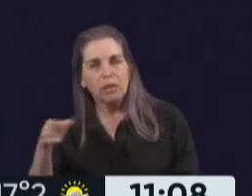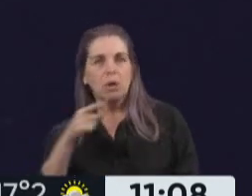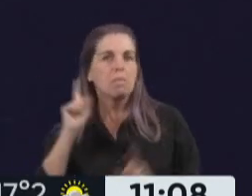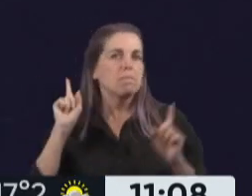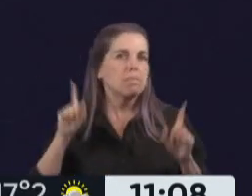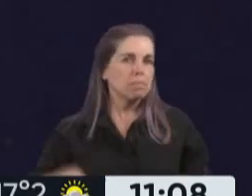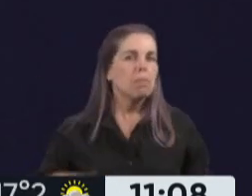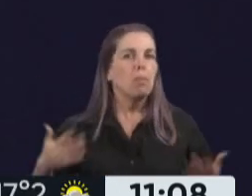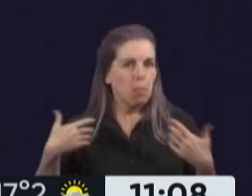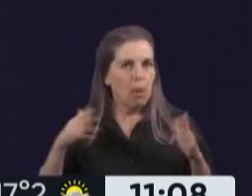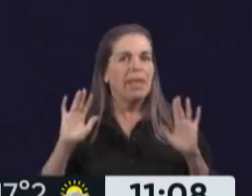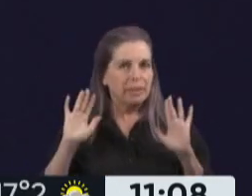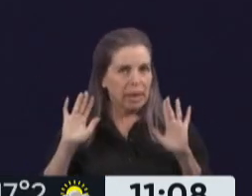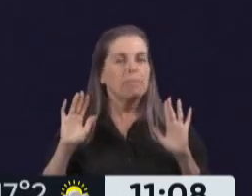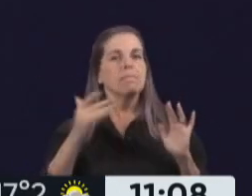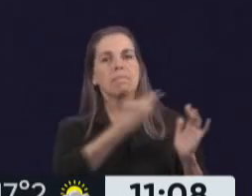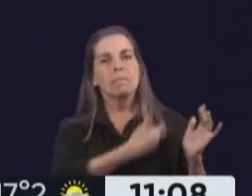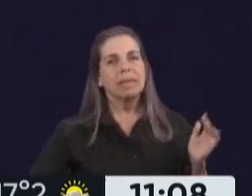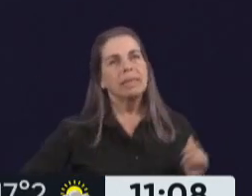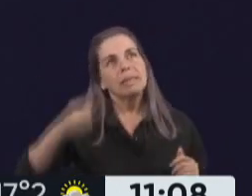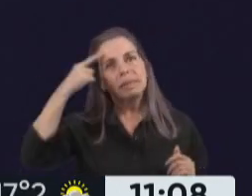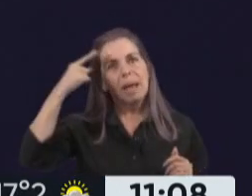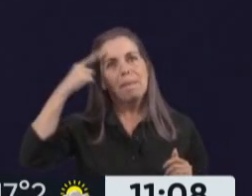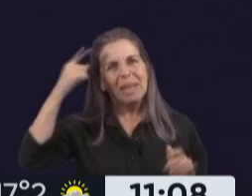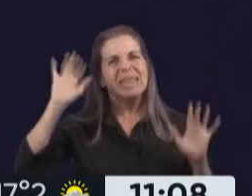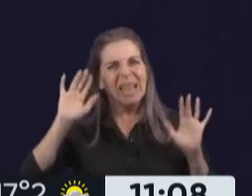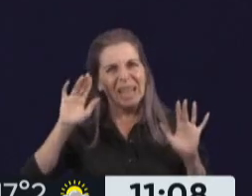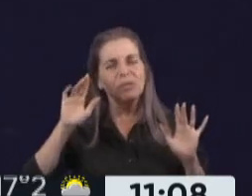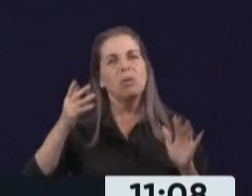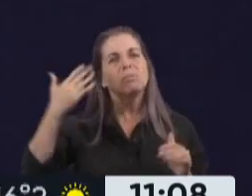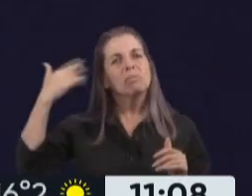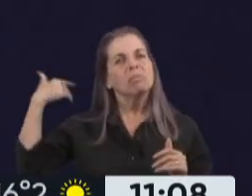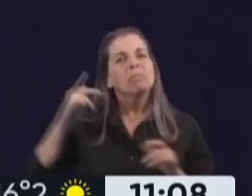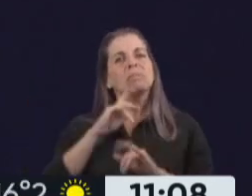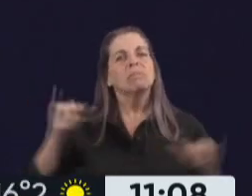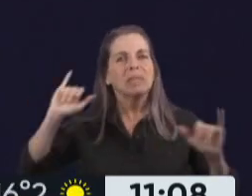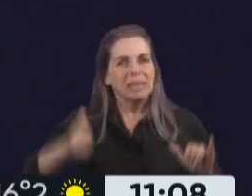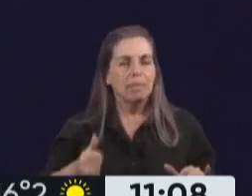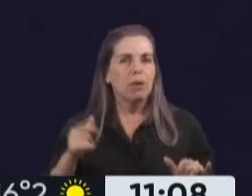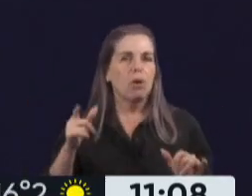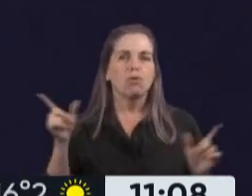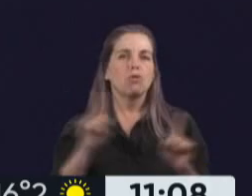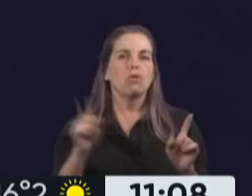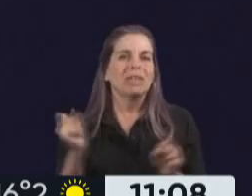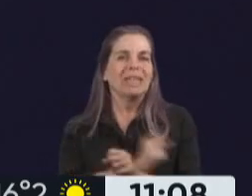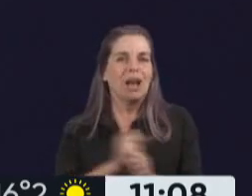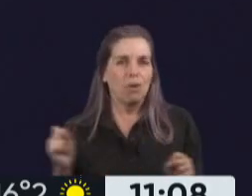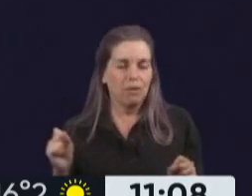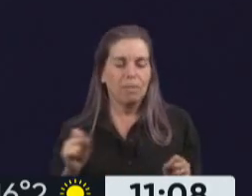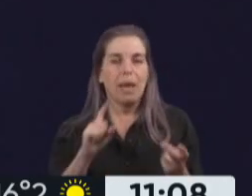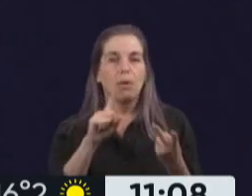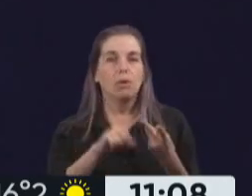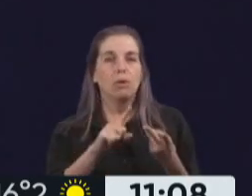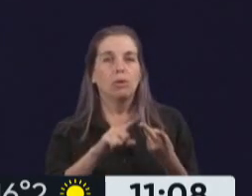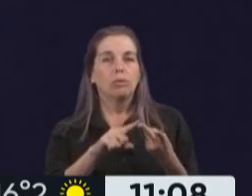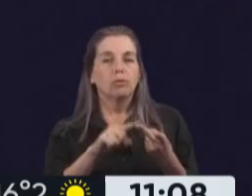una posibilidad que efectivamente el presidente haga el anuncio en el Congreso, pero todavía no está definido. Y con respecto